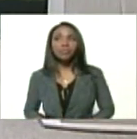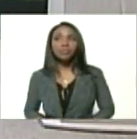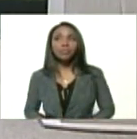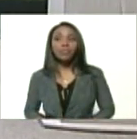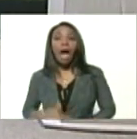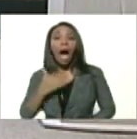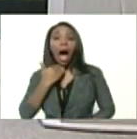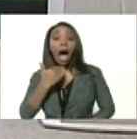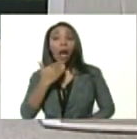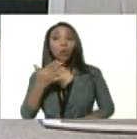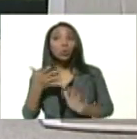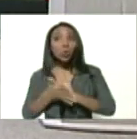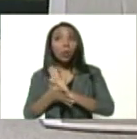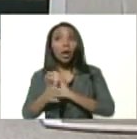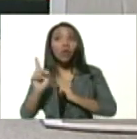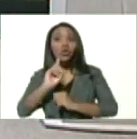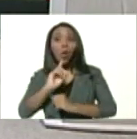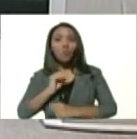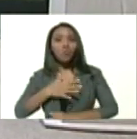algo que no se puede ocultar.